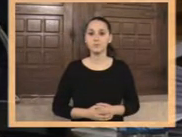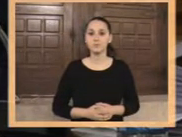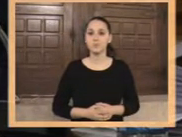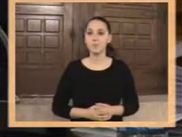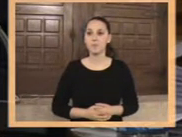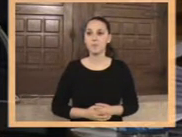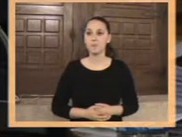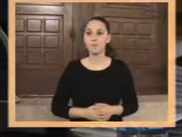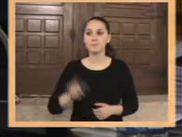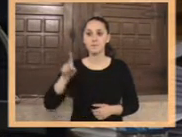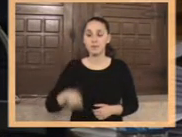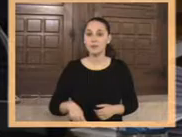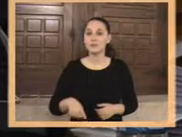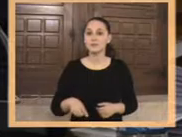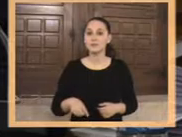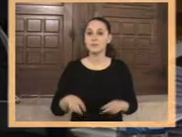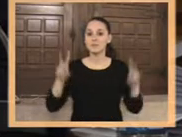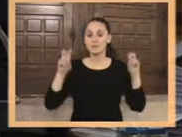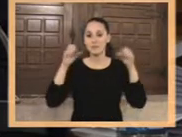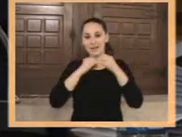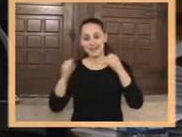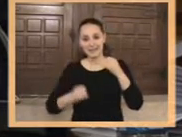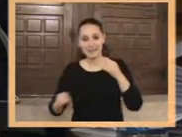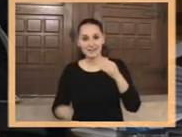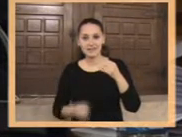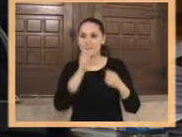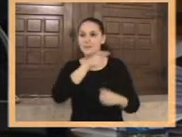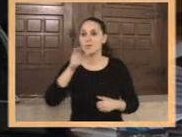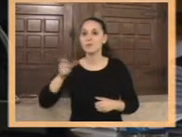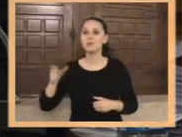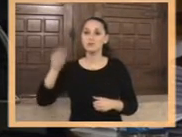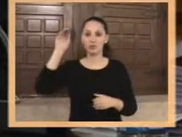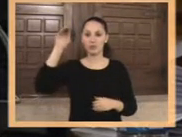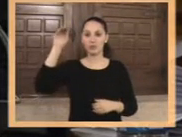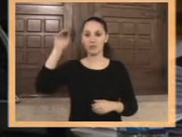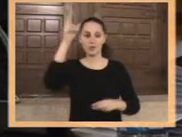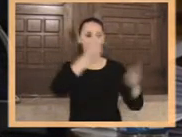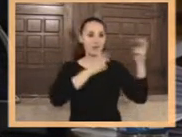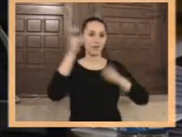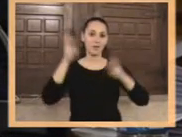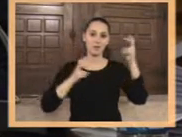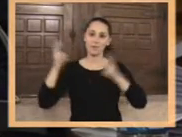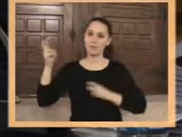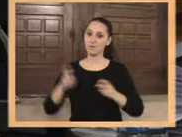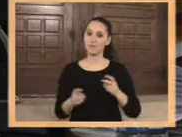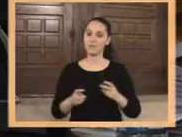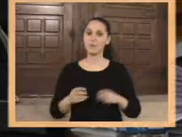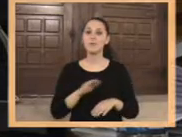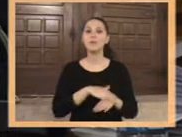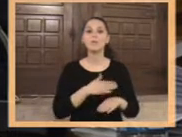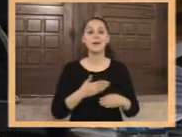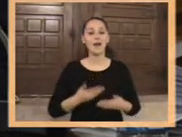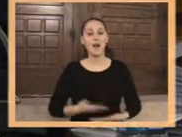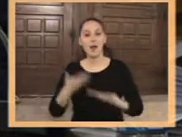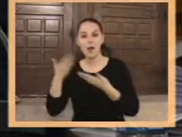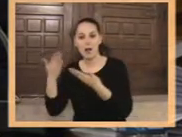de abordar con urgencia la crisis de las personas refugiadas, defendiendo los derechos humanos, creando pasillos humanitarios, acogiéndoles